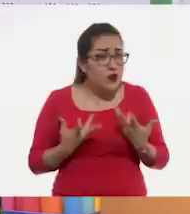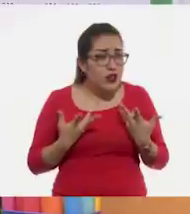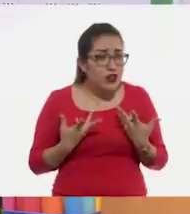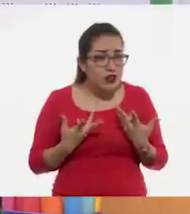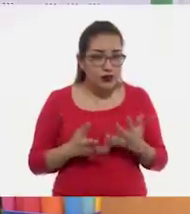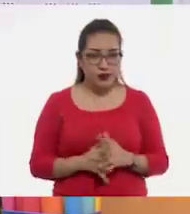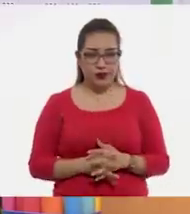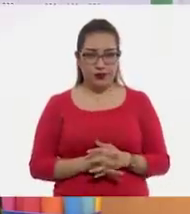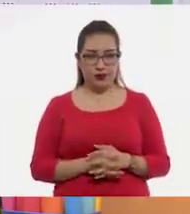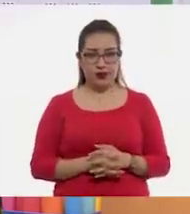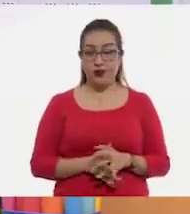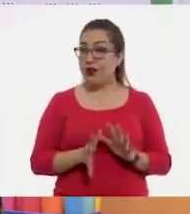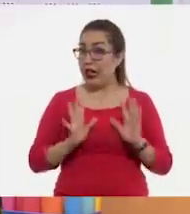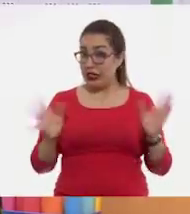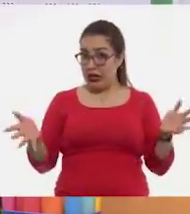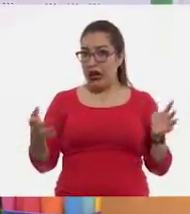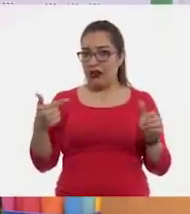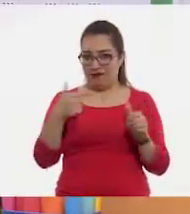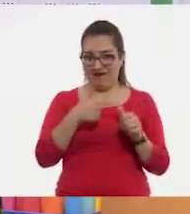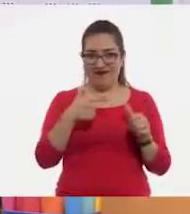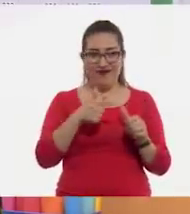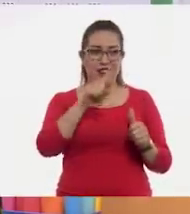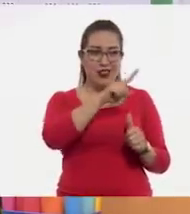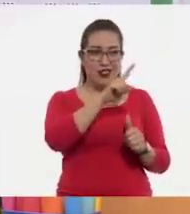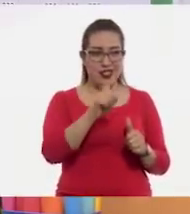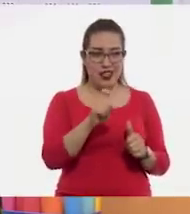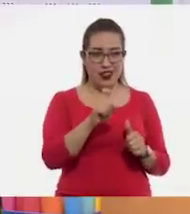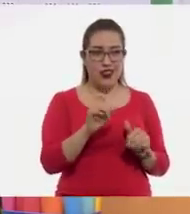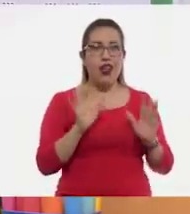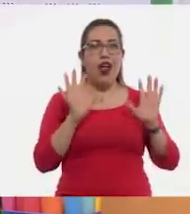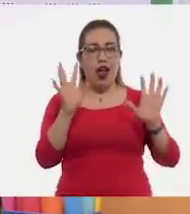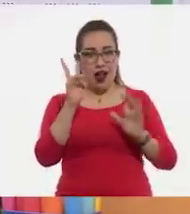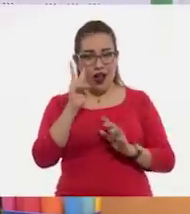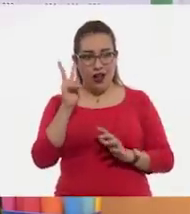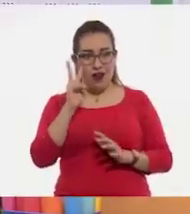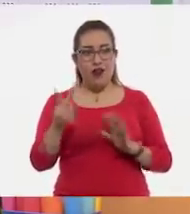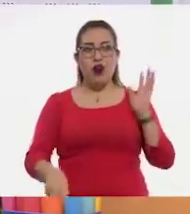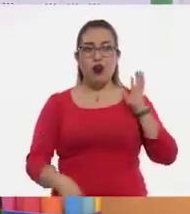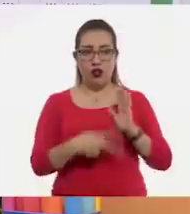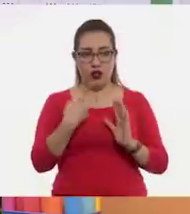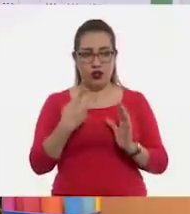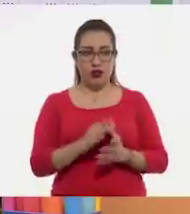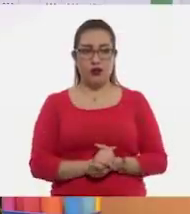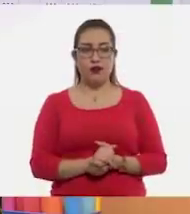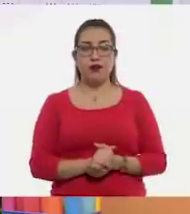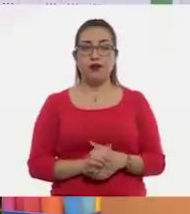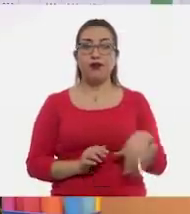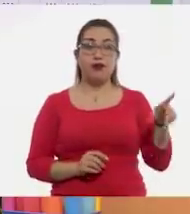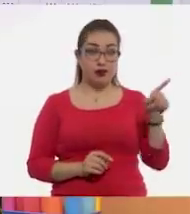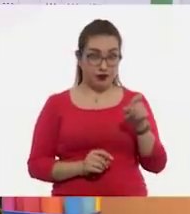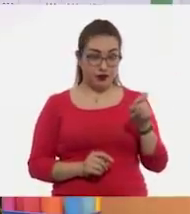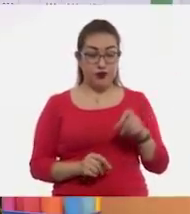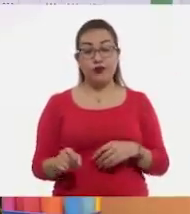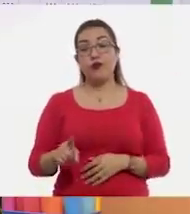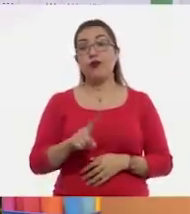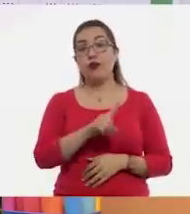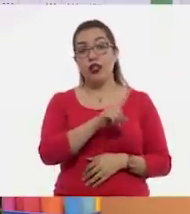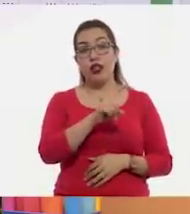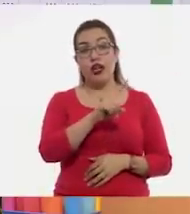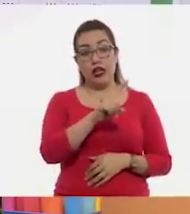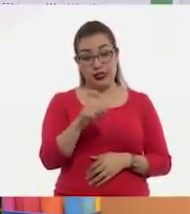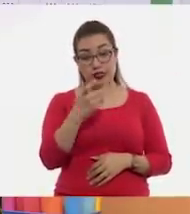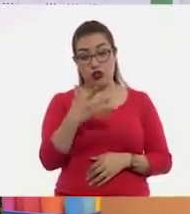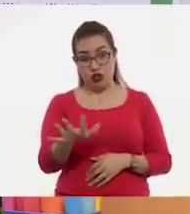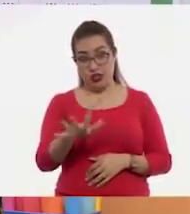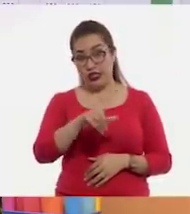100. Ya tenemos 100. Ah, a ver, vamos a hacer lo siguiente. 100, 110,